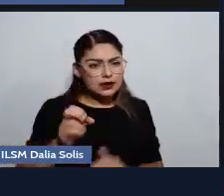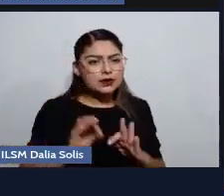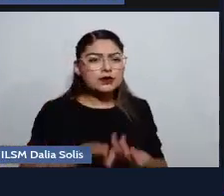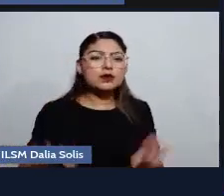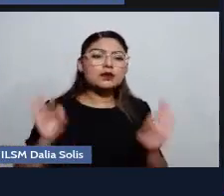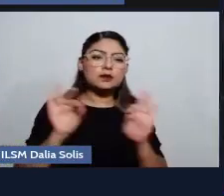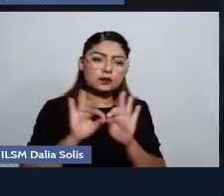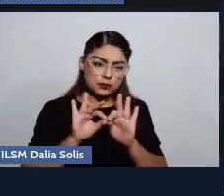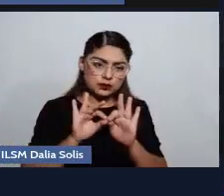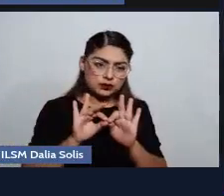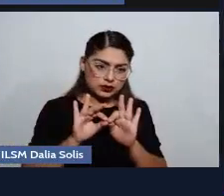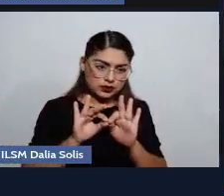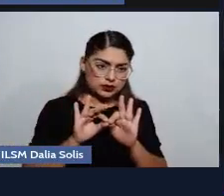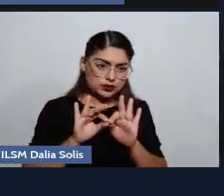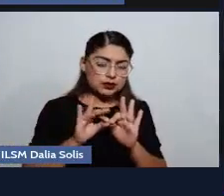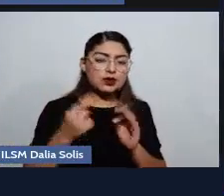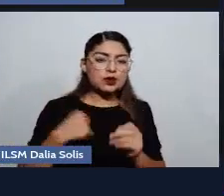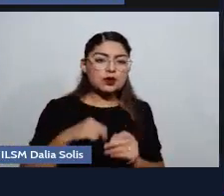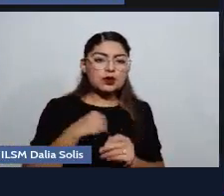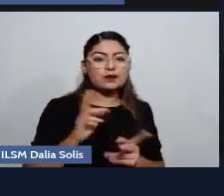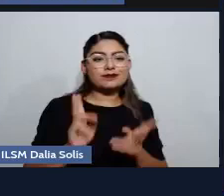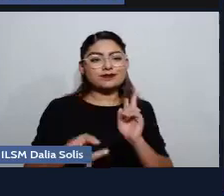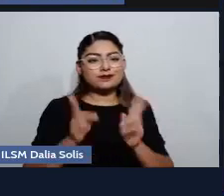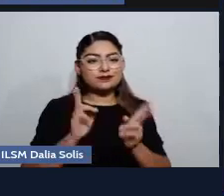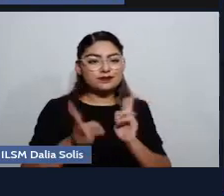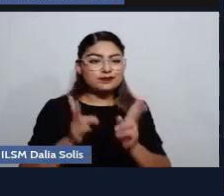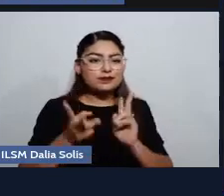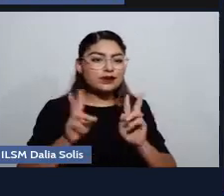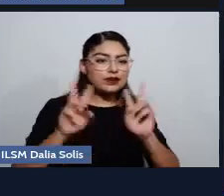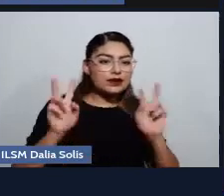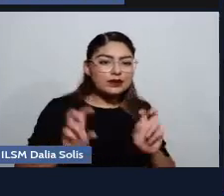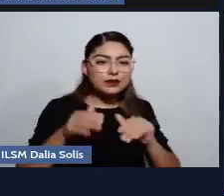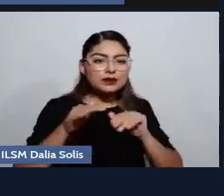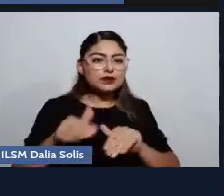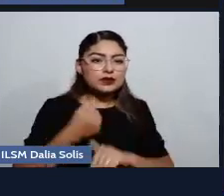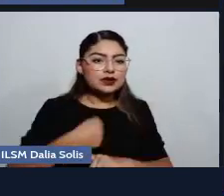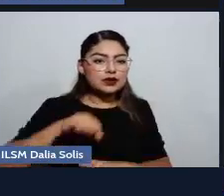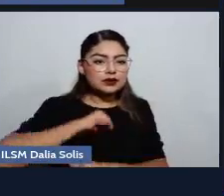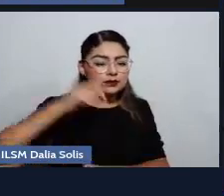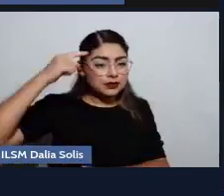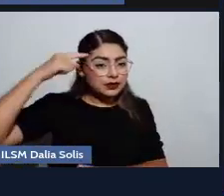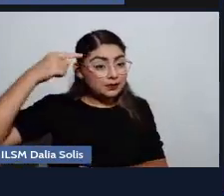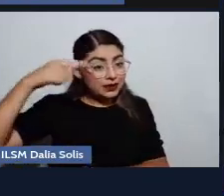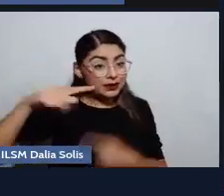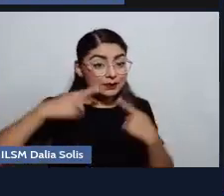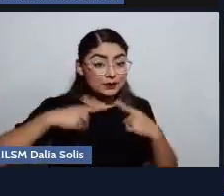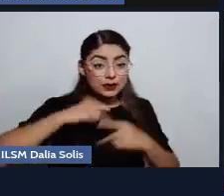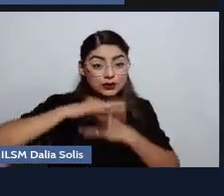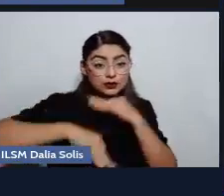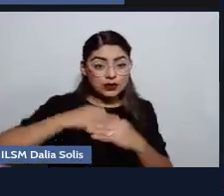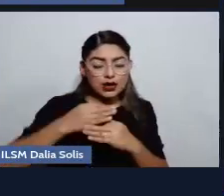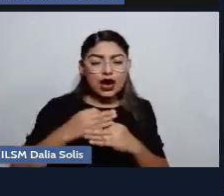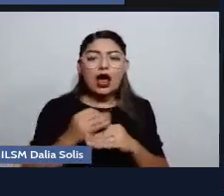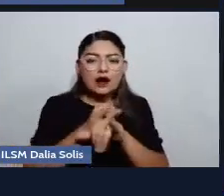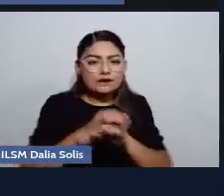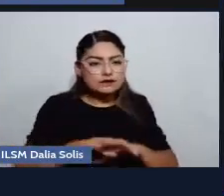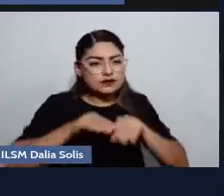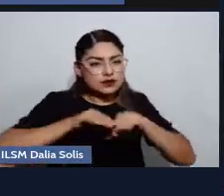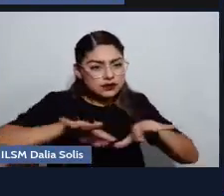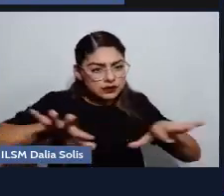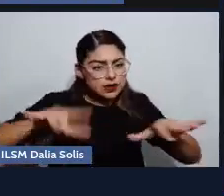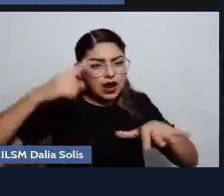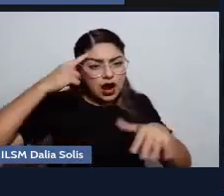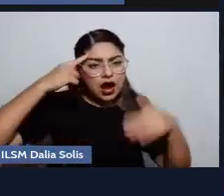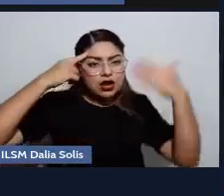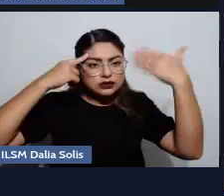el tomar estas pláticas de salud mental para que la gente esté informada, ¿no? Porque sí es tremendo este